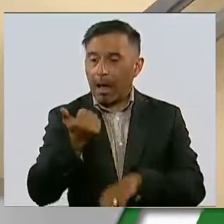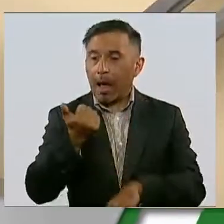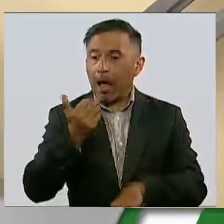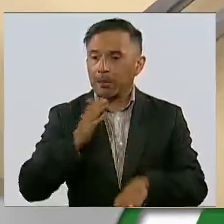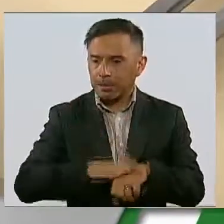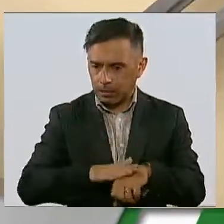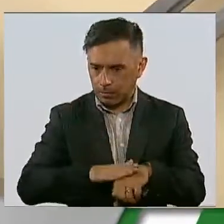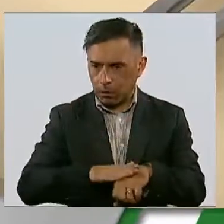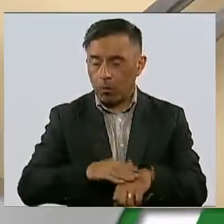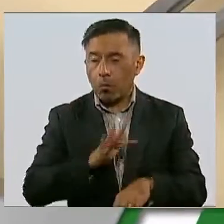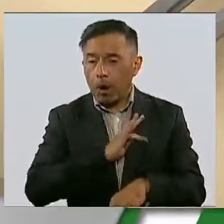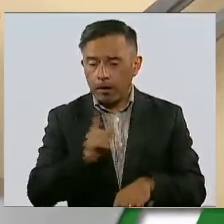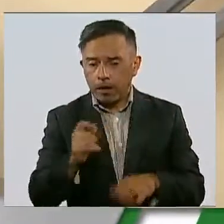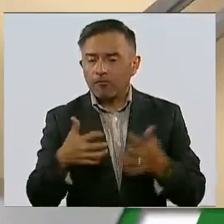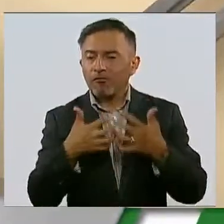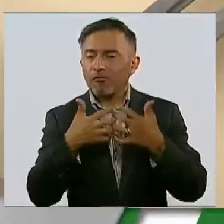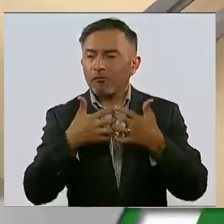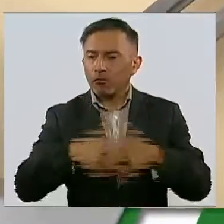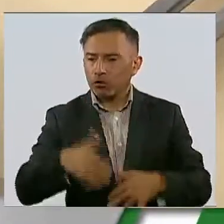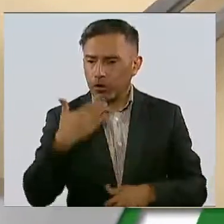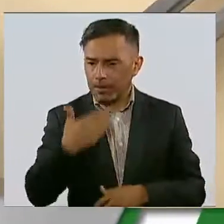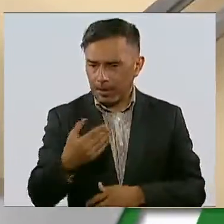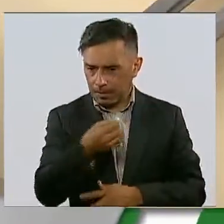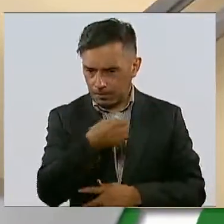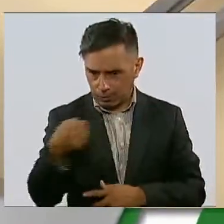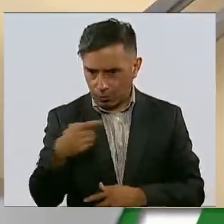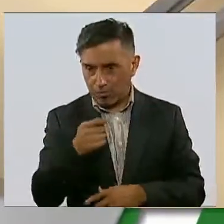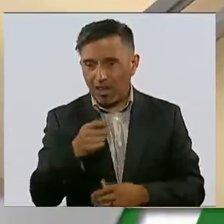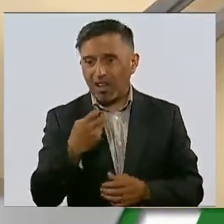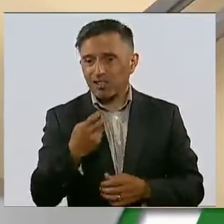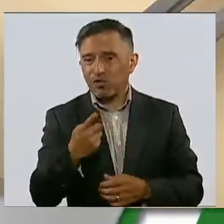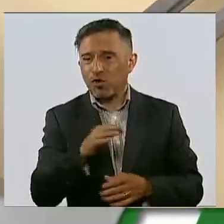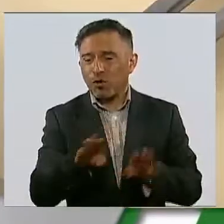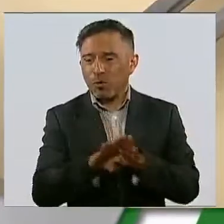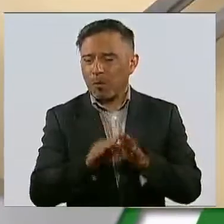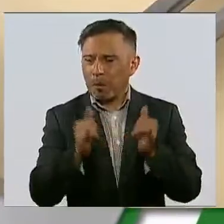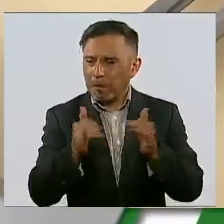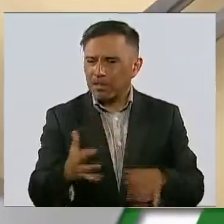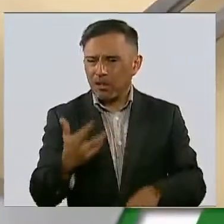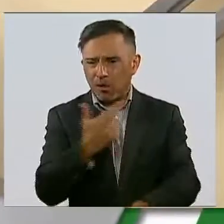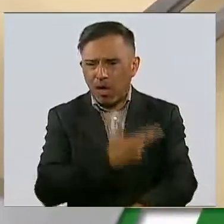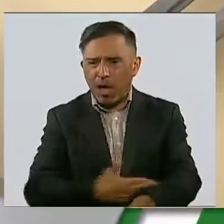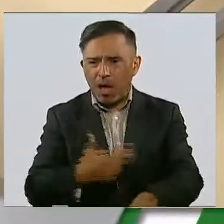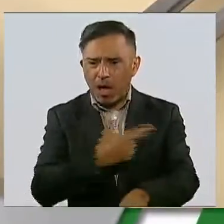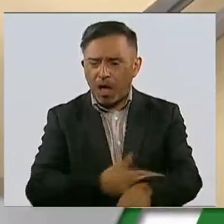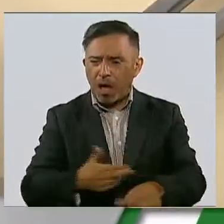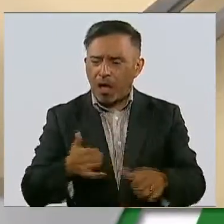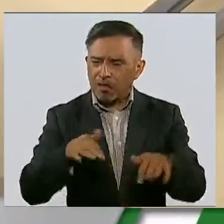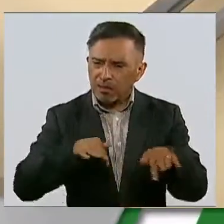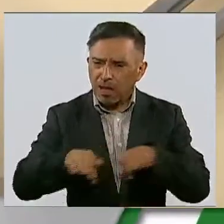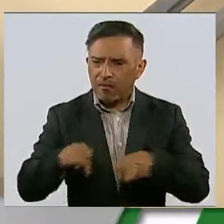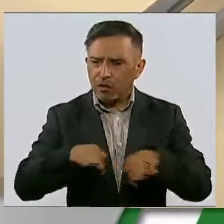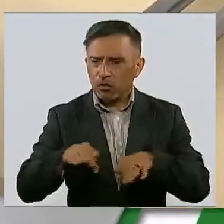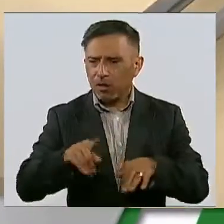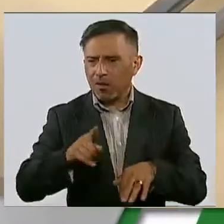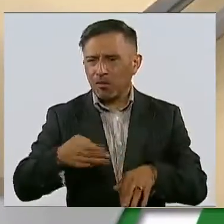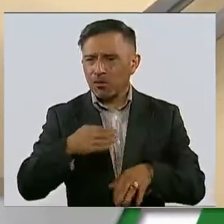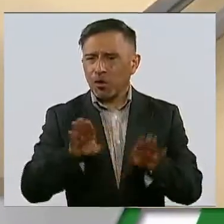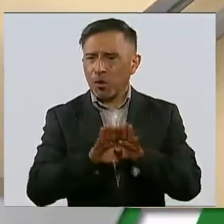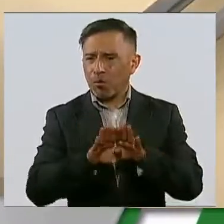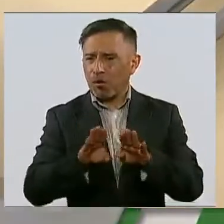para que sea funcional y no un organismo obeso, burocrático, que yo lo he dicho, se convirtió en el templo de la